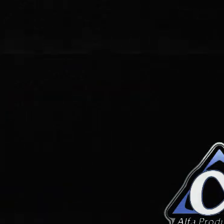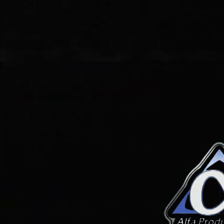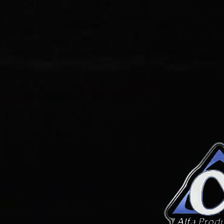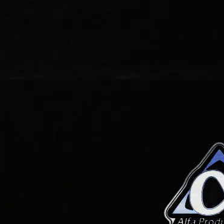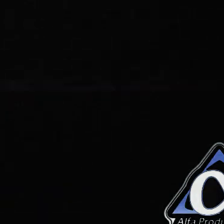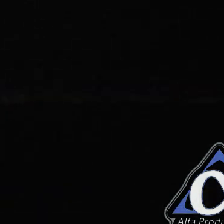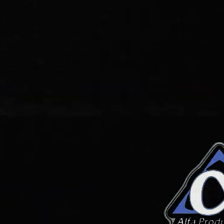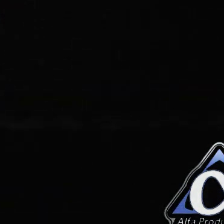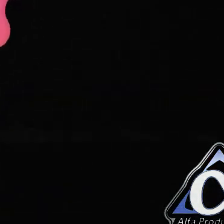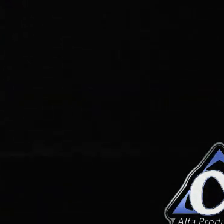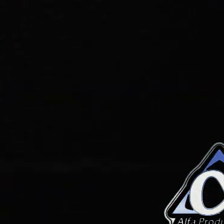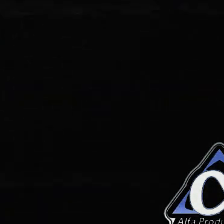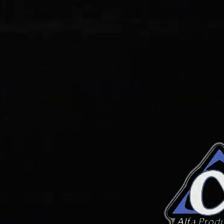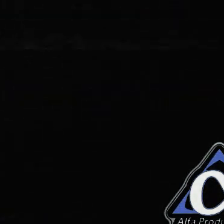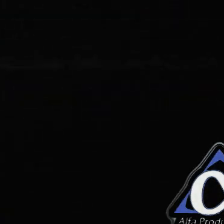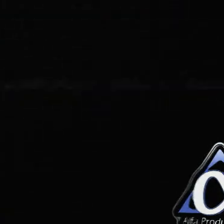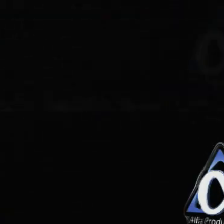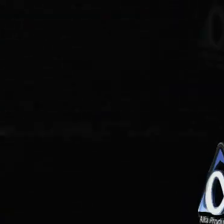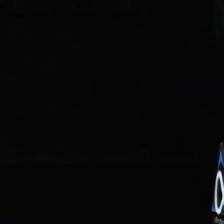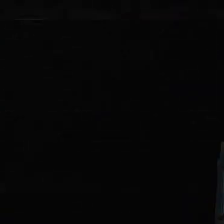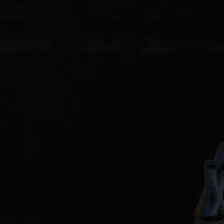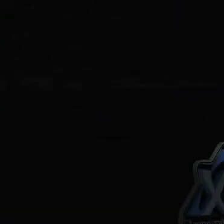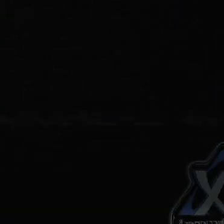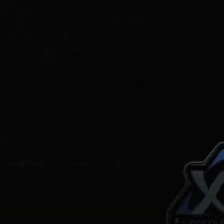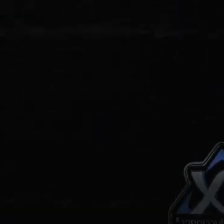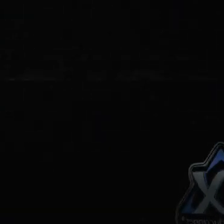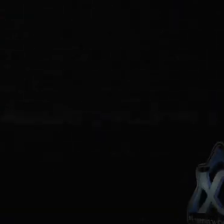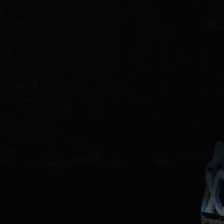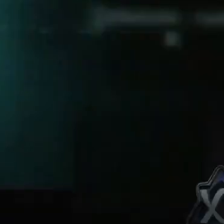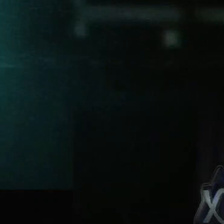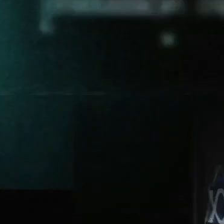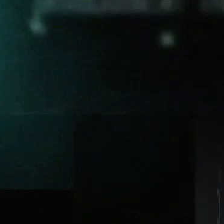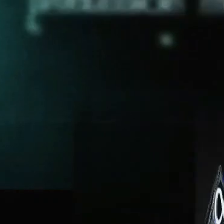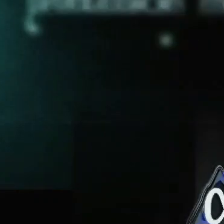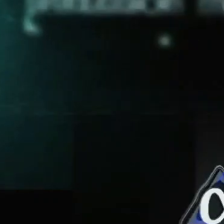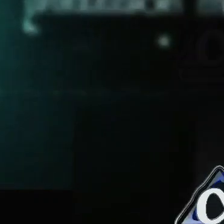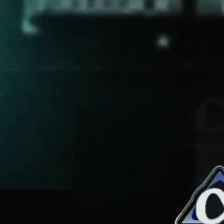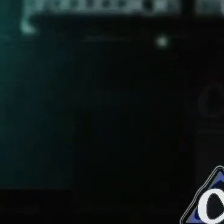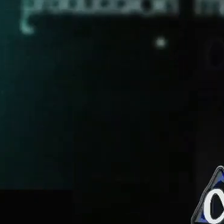like, suscribirte y activar la campanita para que te llegue la notificación de un nuevo video.